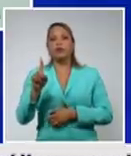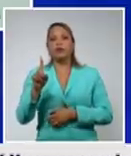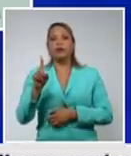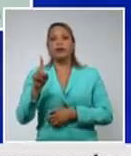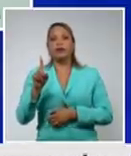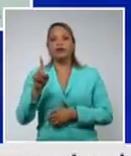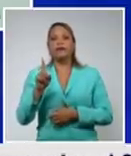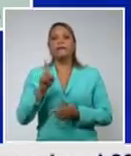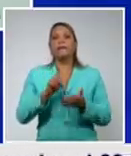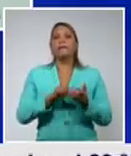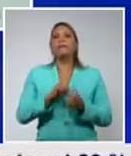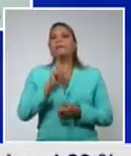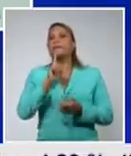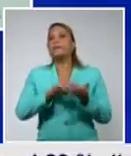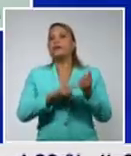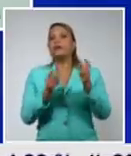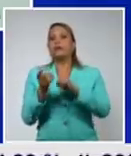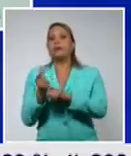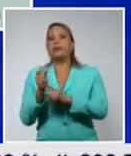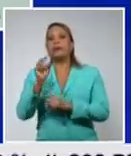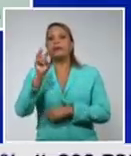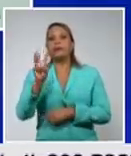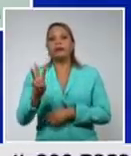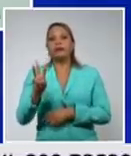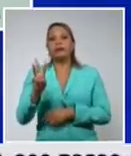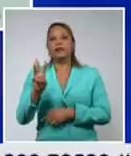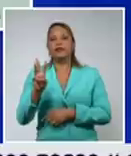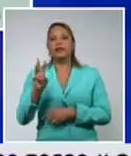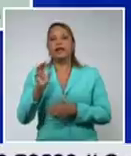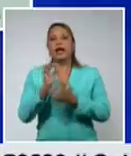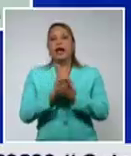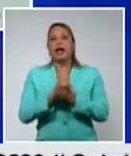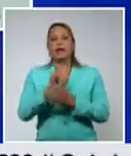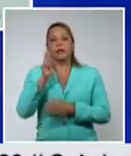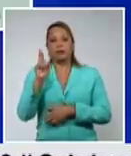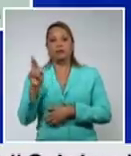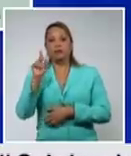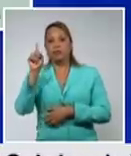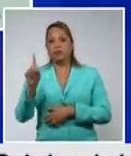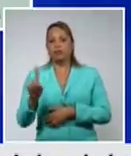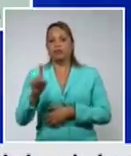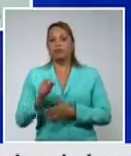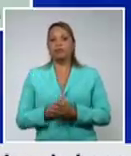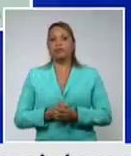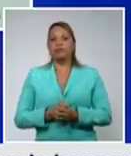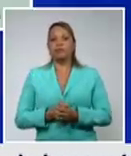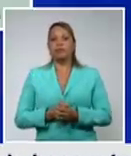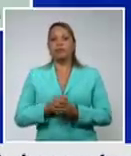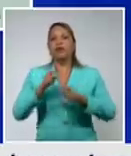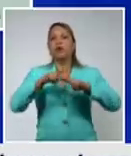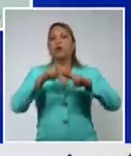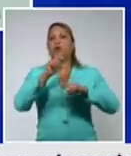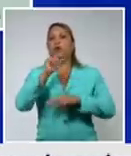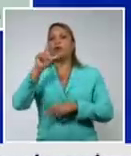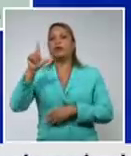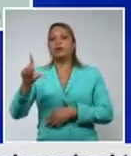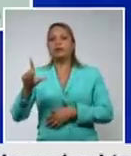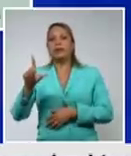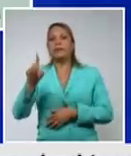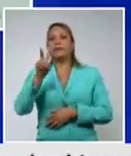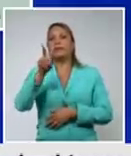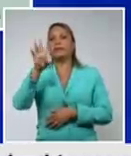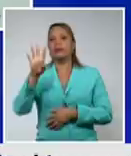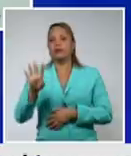que Amancio, y Puerto Padre con 3 casos autóctonos. Holguín, 24 casos